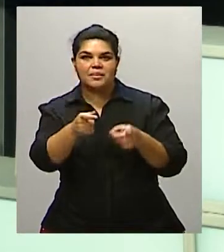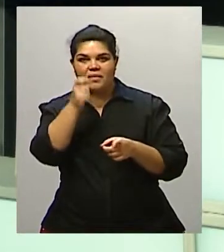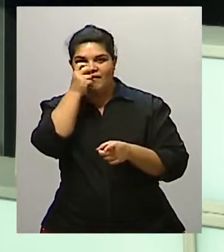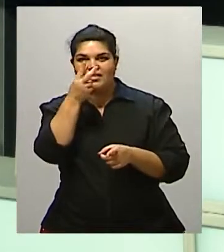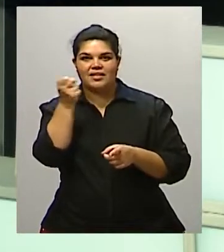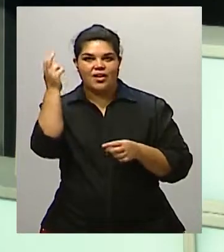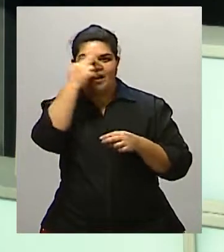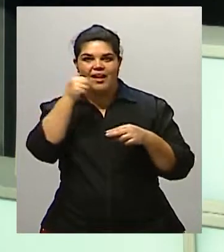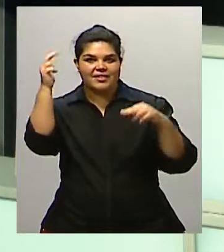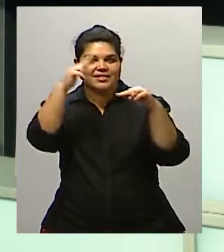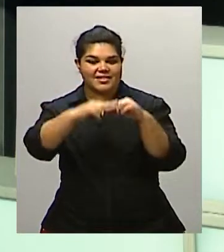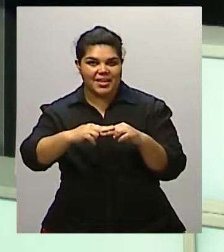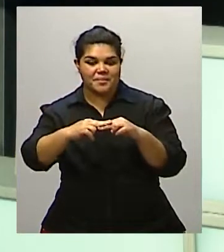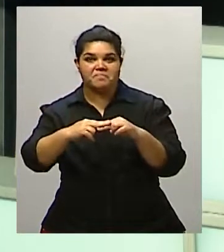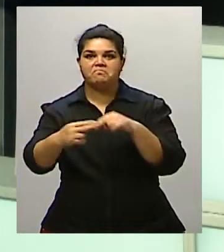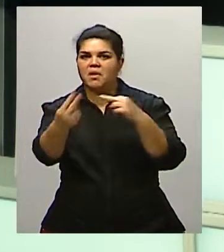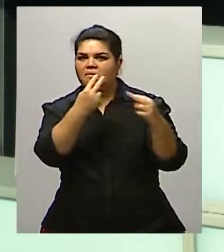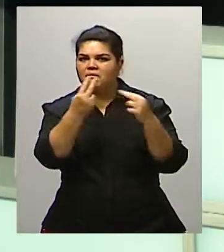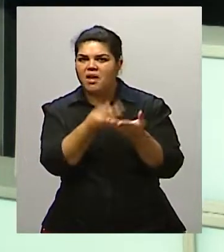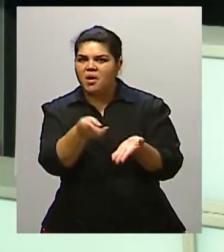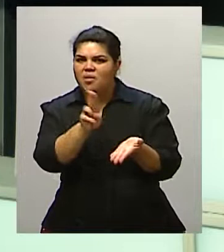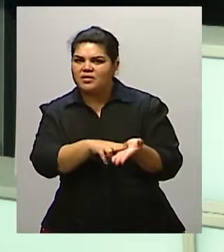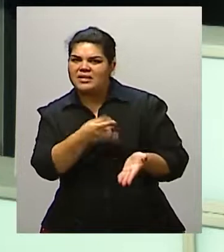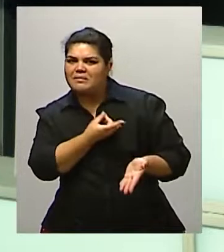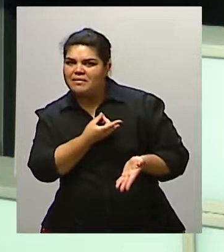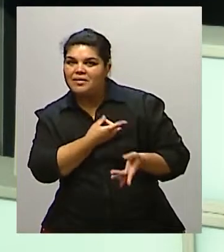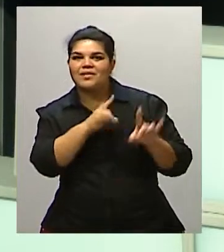Supercanal HD y también nos pueden volver a ver en